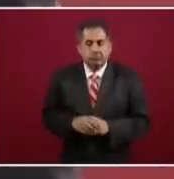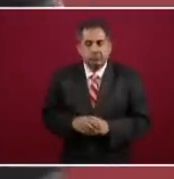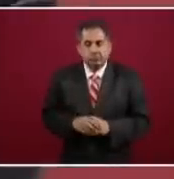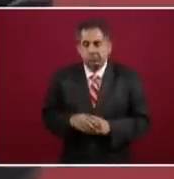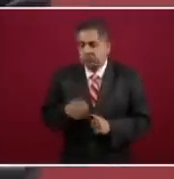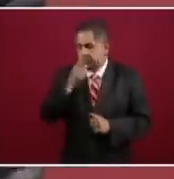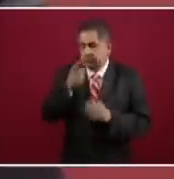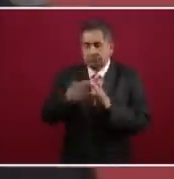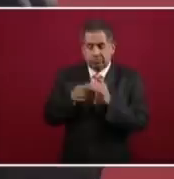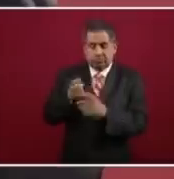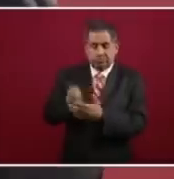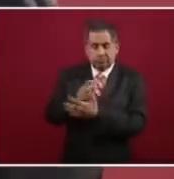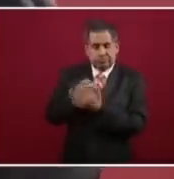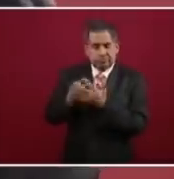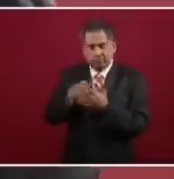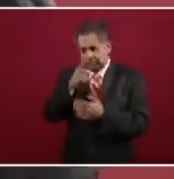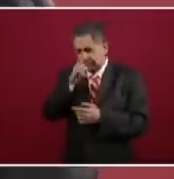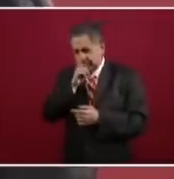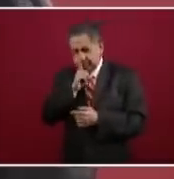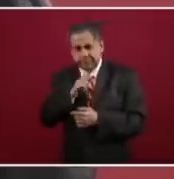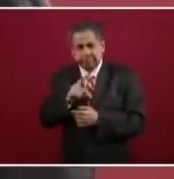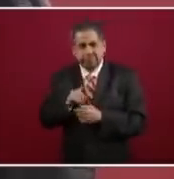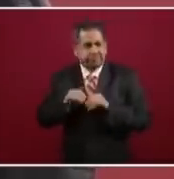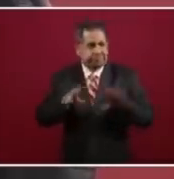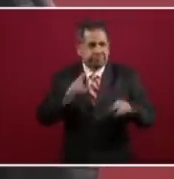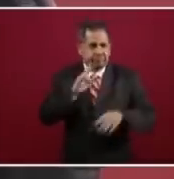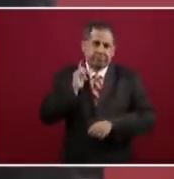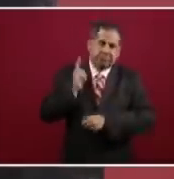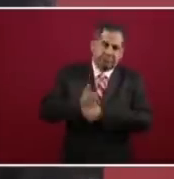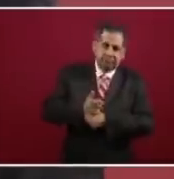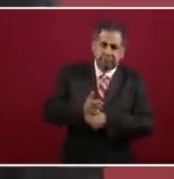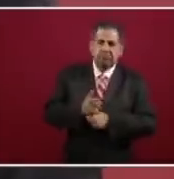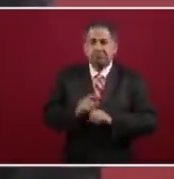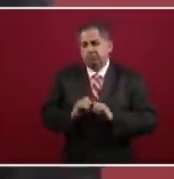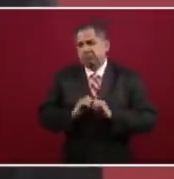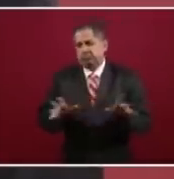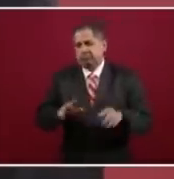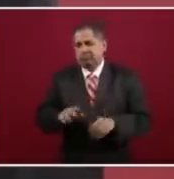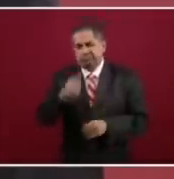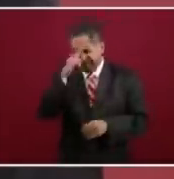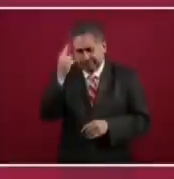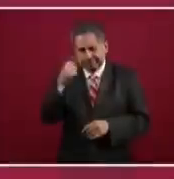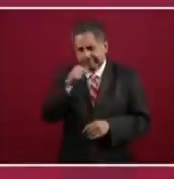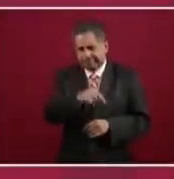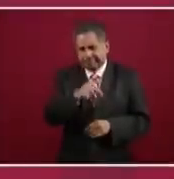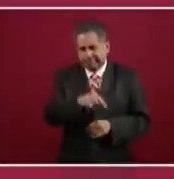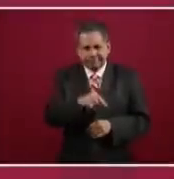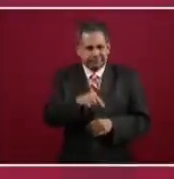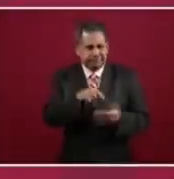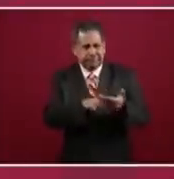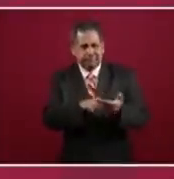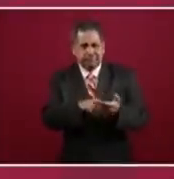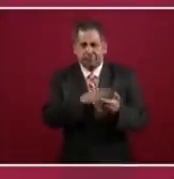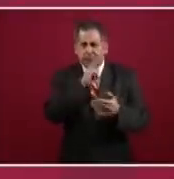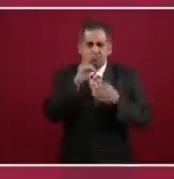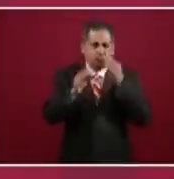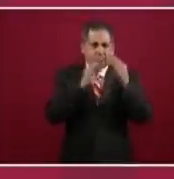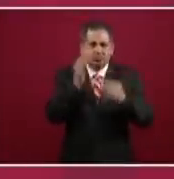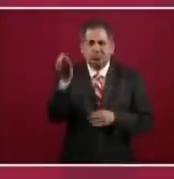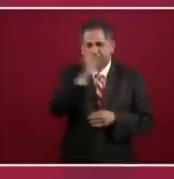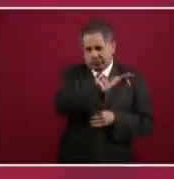y decir esto es mentira y de inmediato esta es una noticia falsa